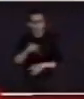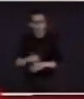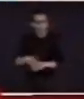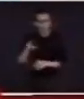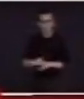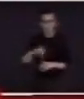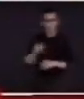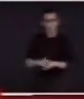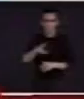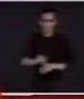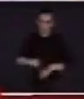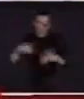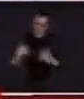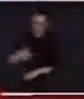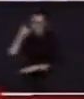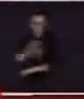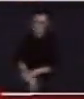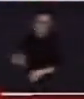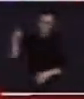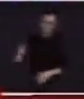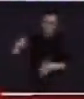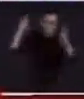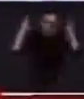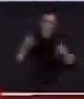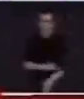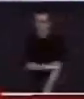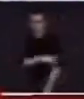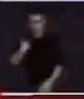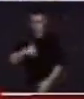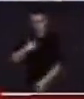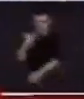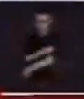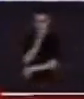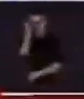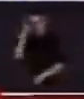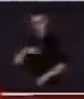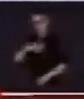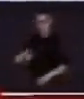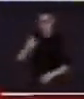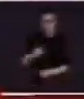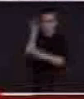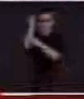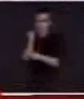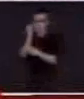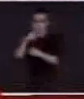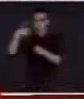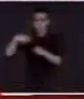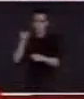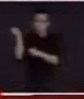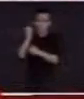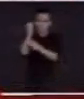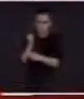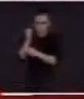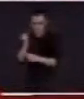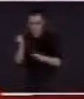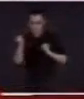Yo, que feo ese cabrón. Anestesia por un tubo y duérmelo ya. Por un disco ya la rabia.